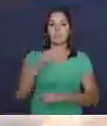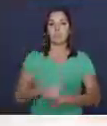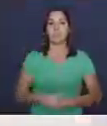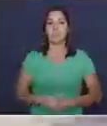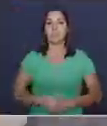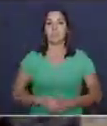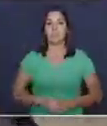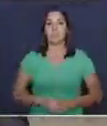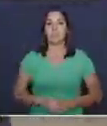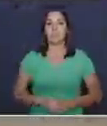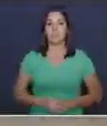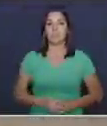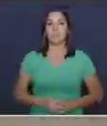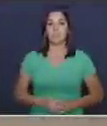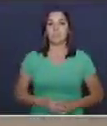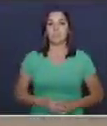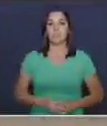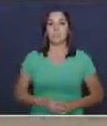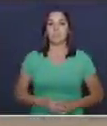futuro.